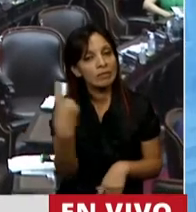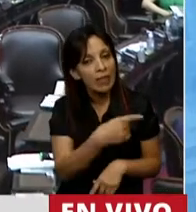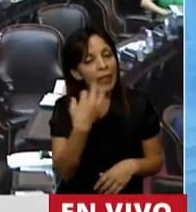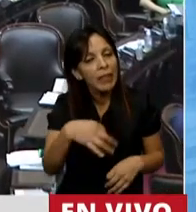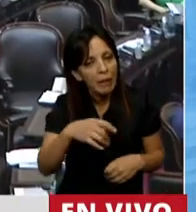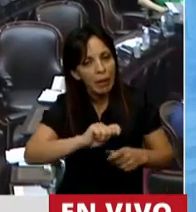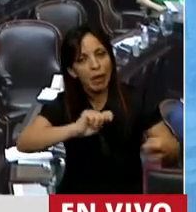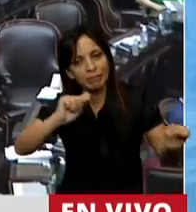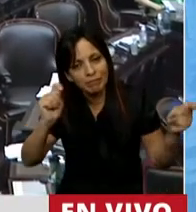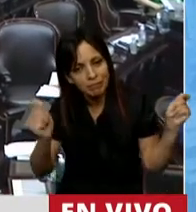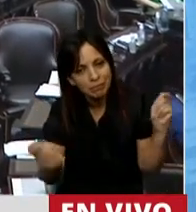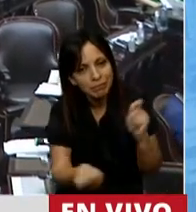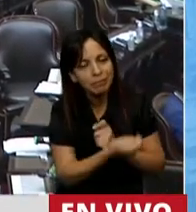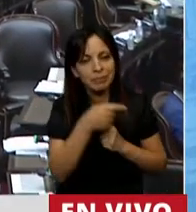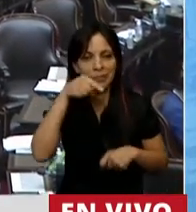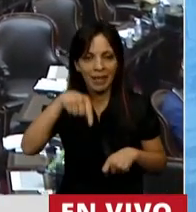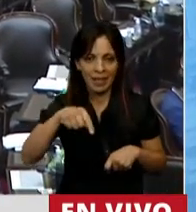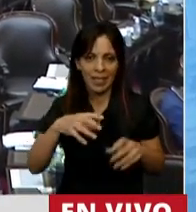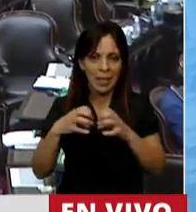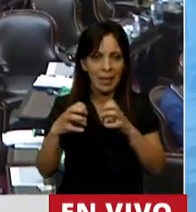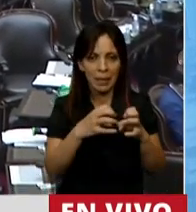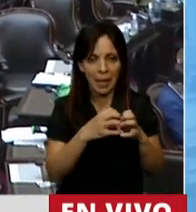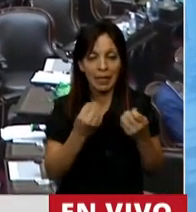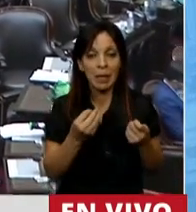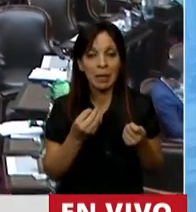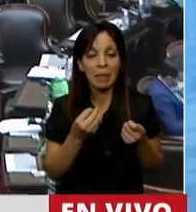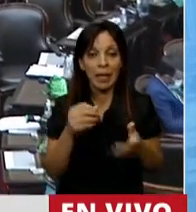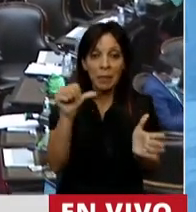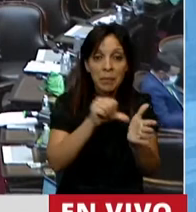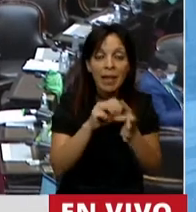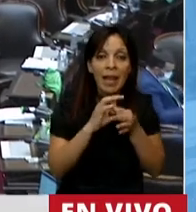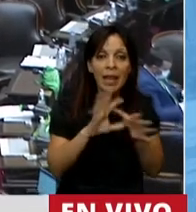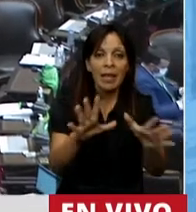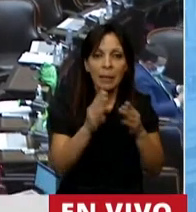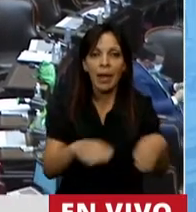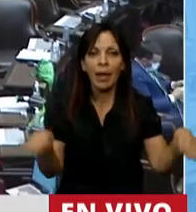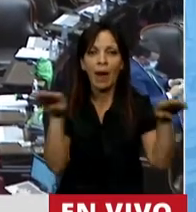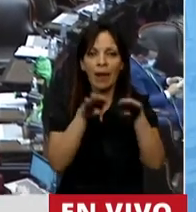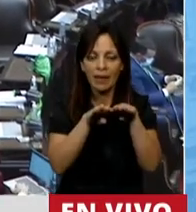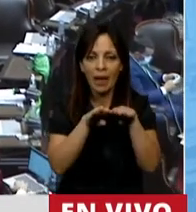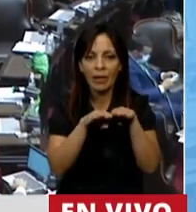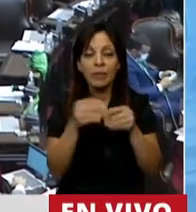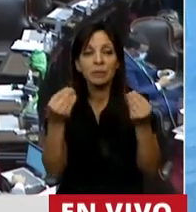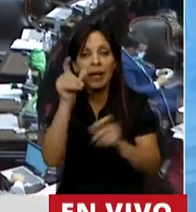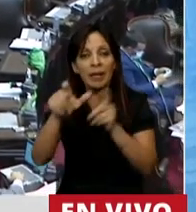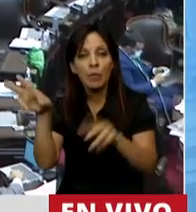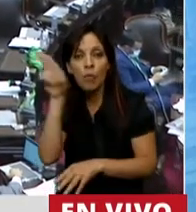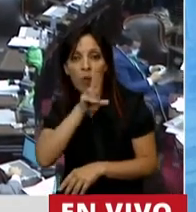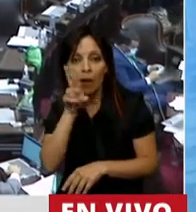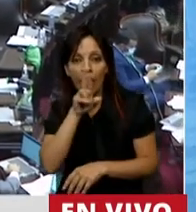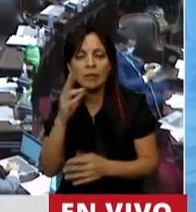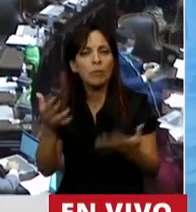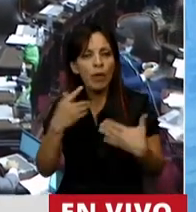este escenario y hacer de este un país más libre e igualitario, donde las mujeres